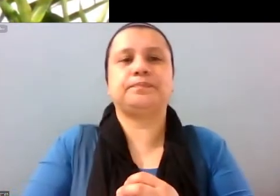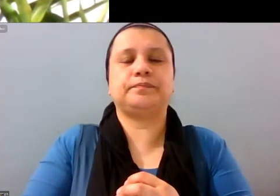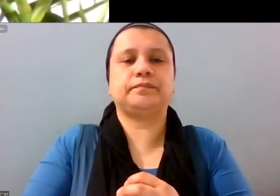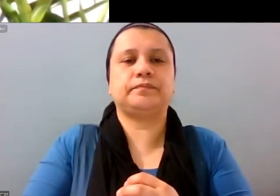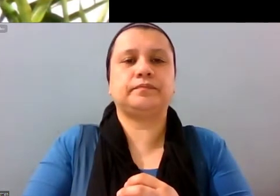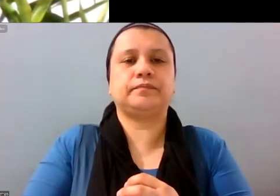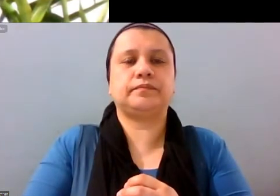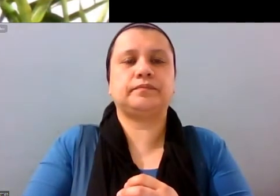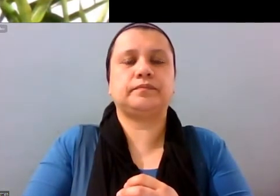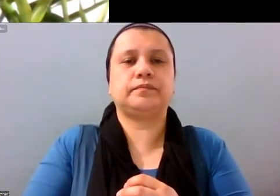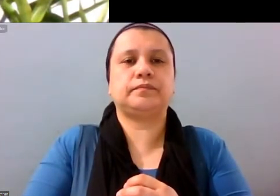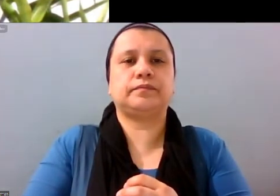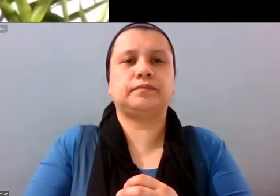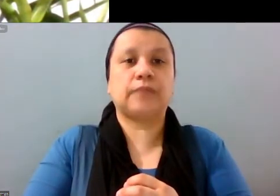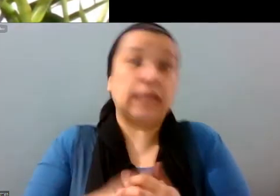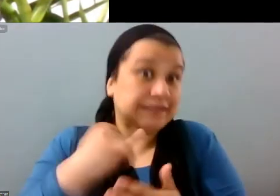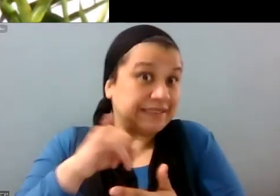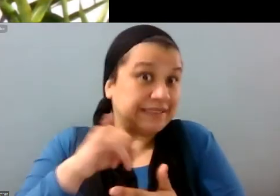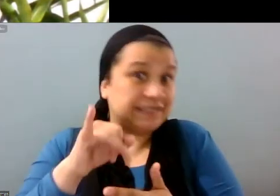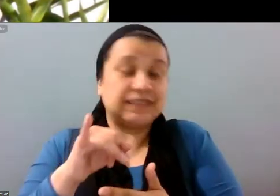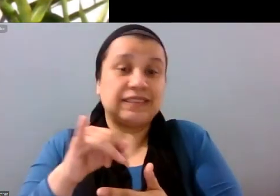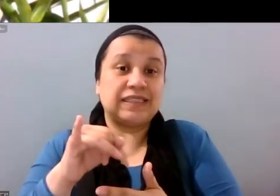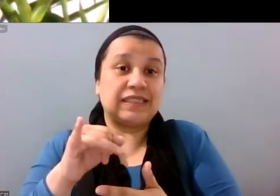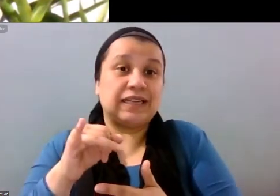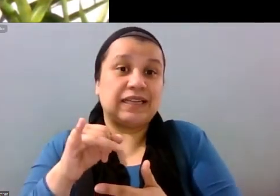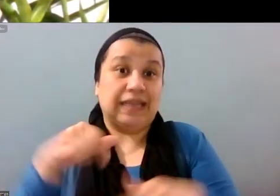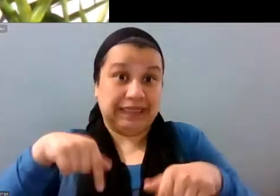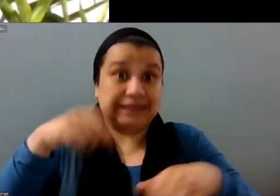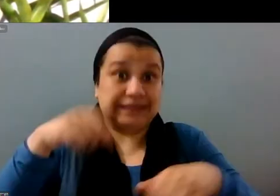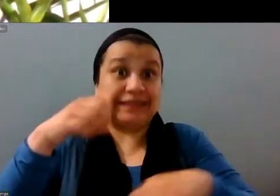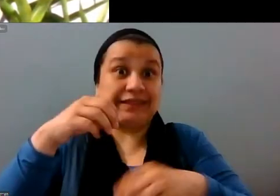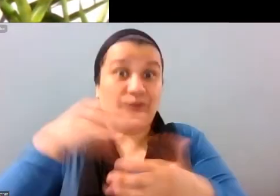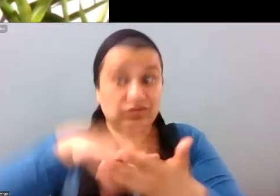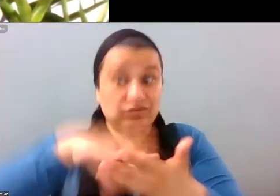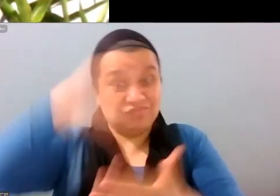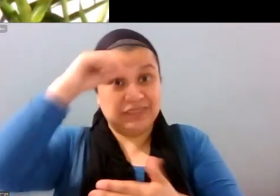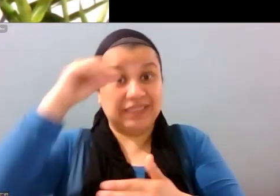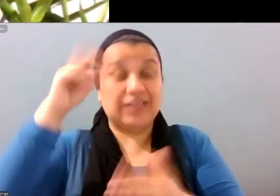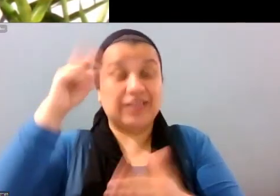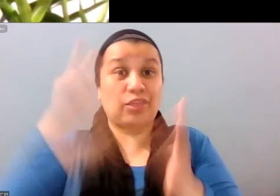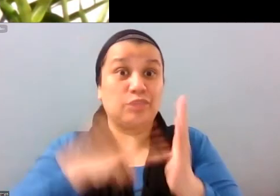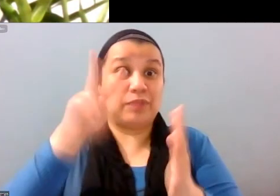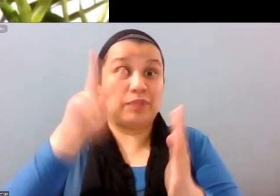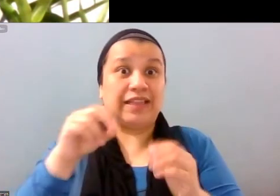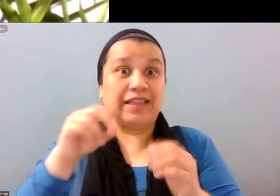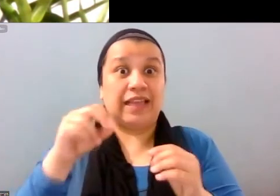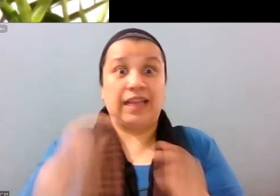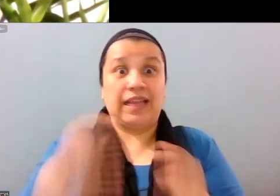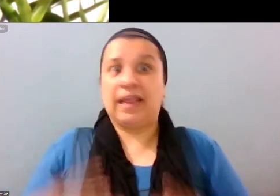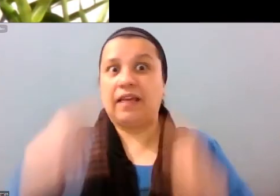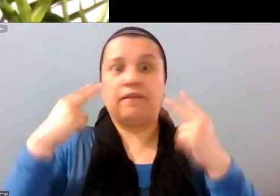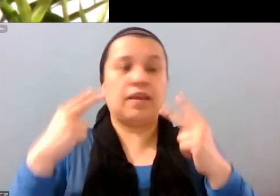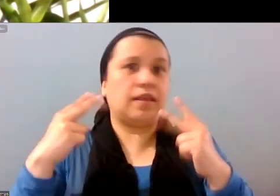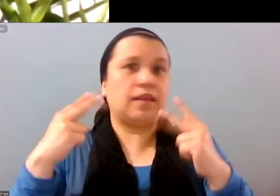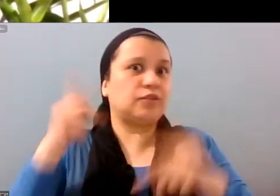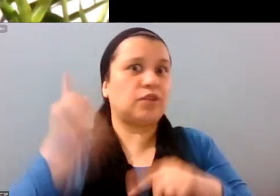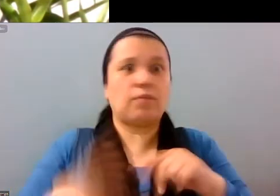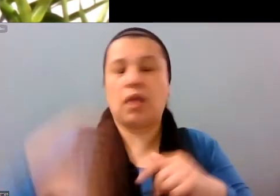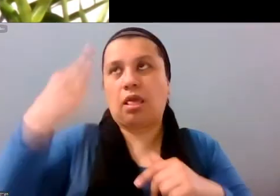y si algo nos enseñó bueno este 2020 es que la vida es completamente aleatoria impredecible y a veces